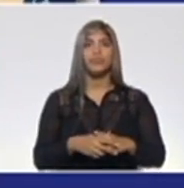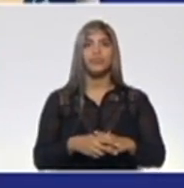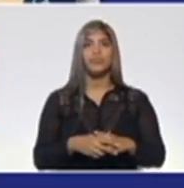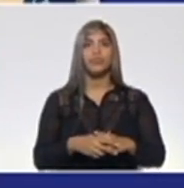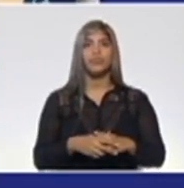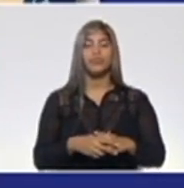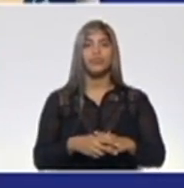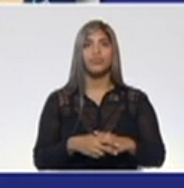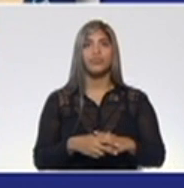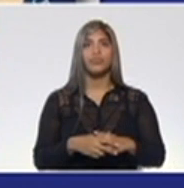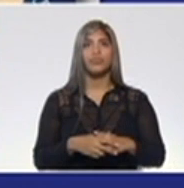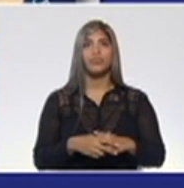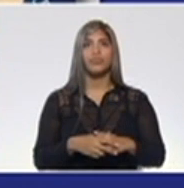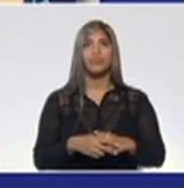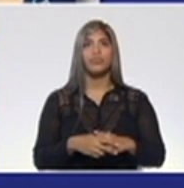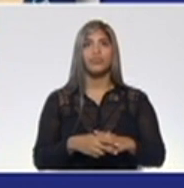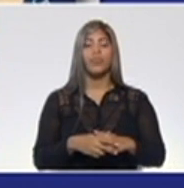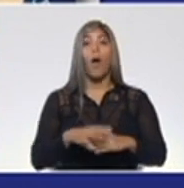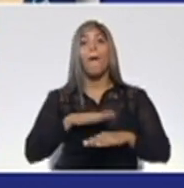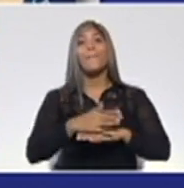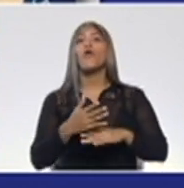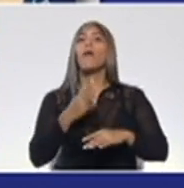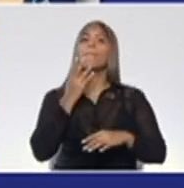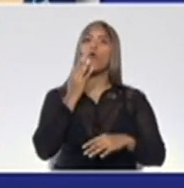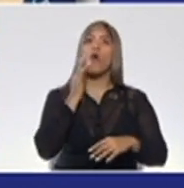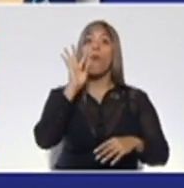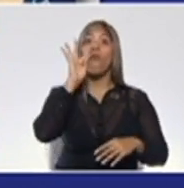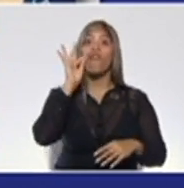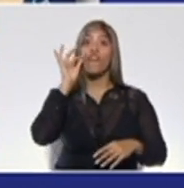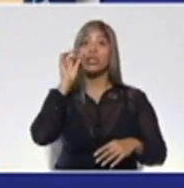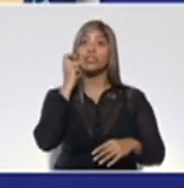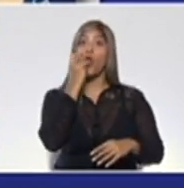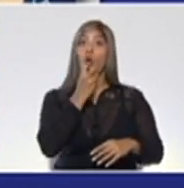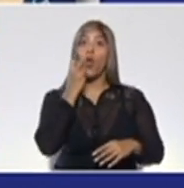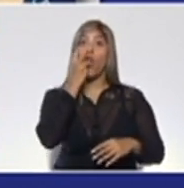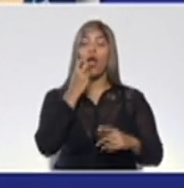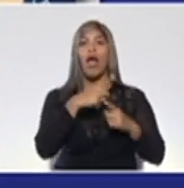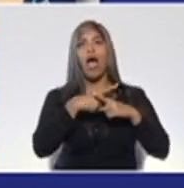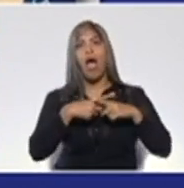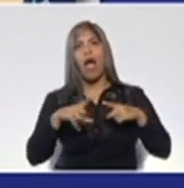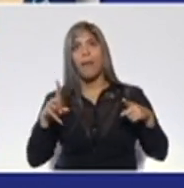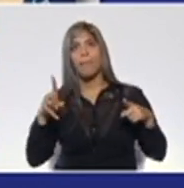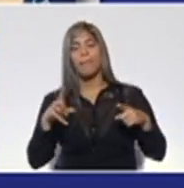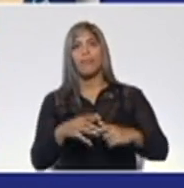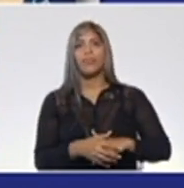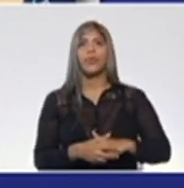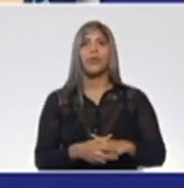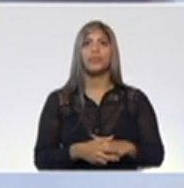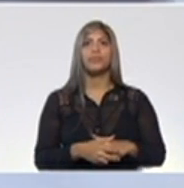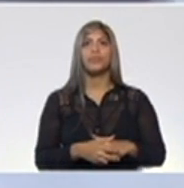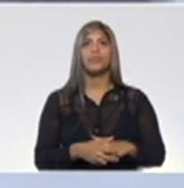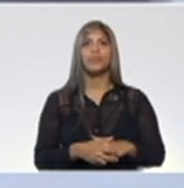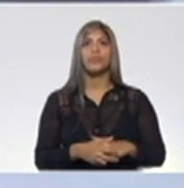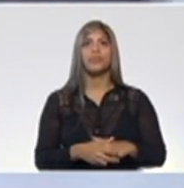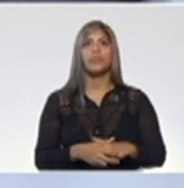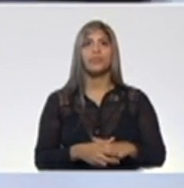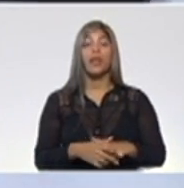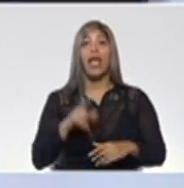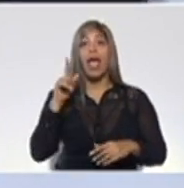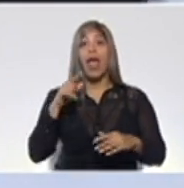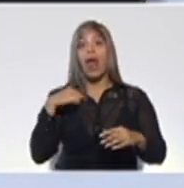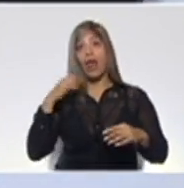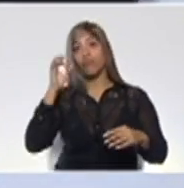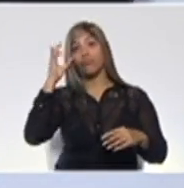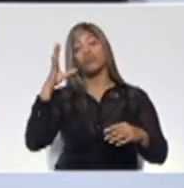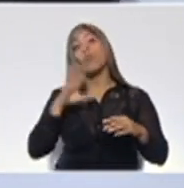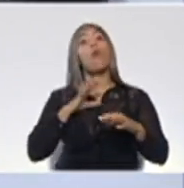Y porque la pronunciación cambia. Y ya que estamos, él es el padre del sistema de coordenadas cartesianas